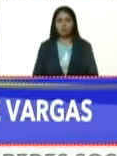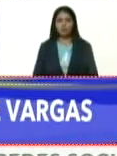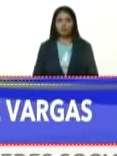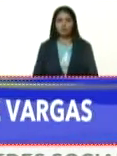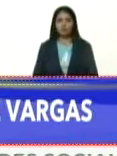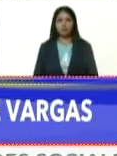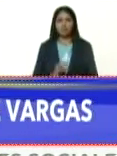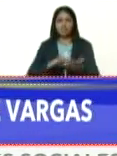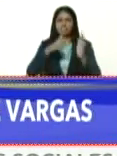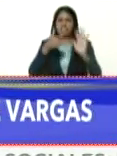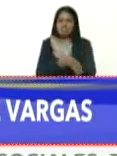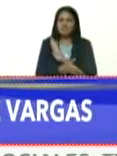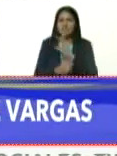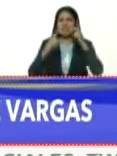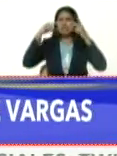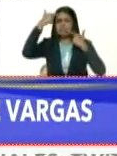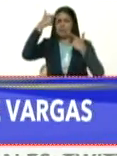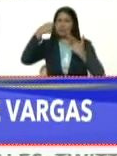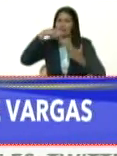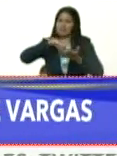¿qué es el chavismo?